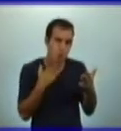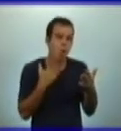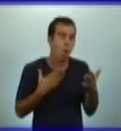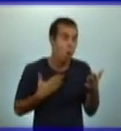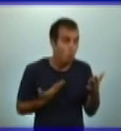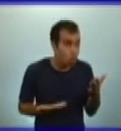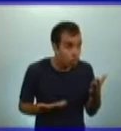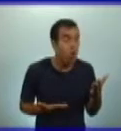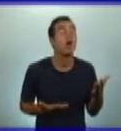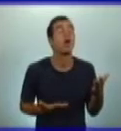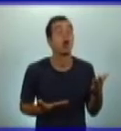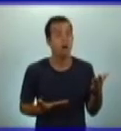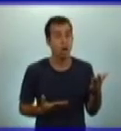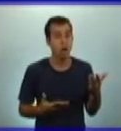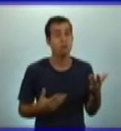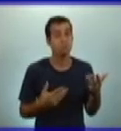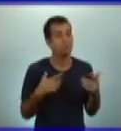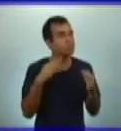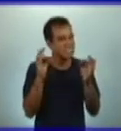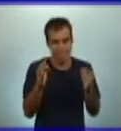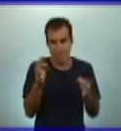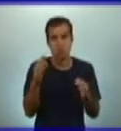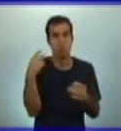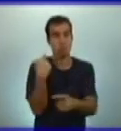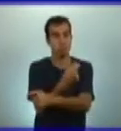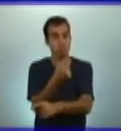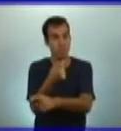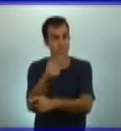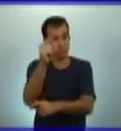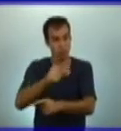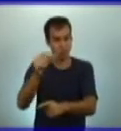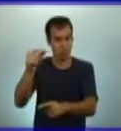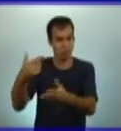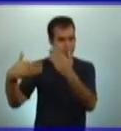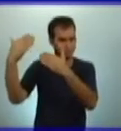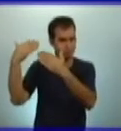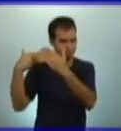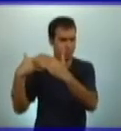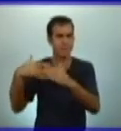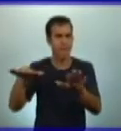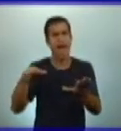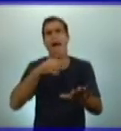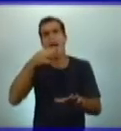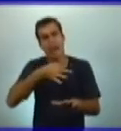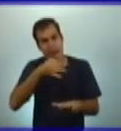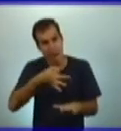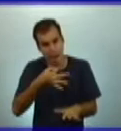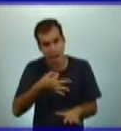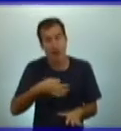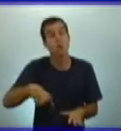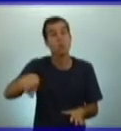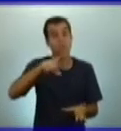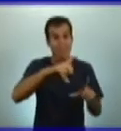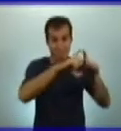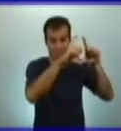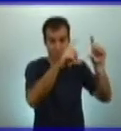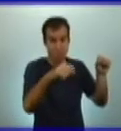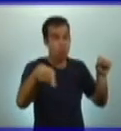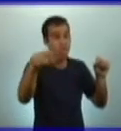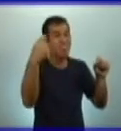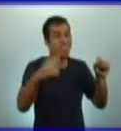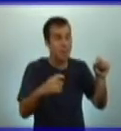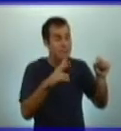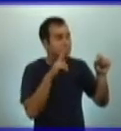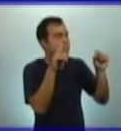maestros también se lo han explicado en clase, que a la hora de resolver un problema hay que seguir normas. La primera, bueno,